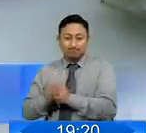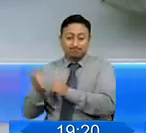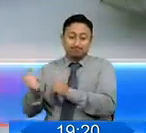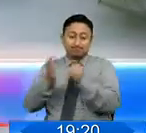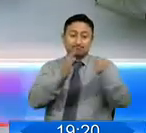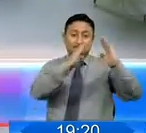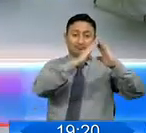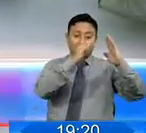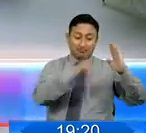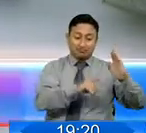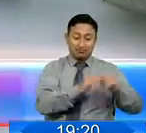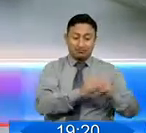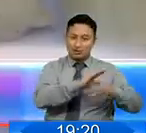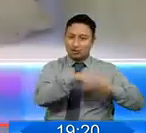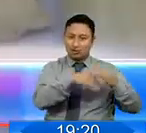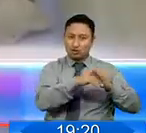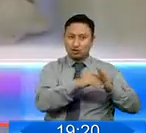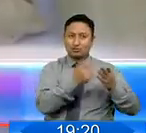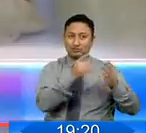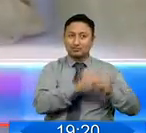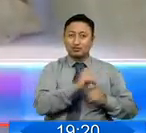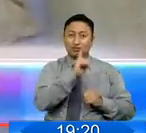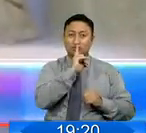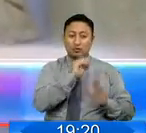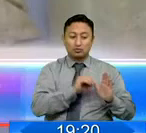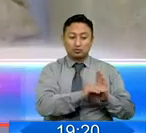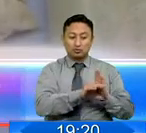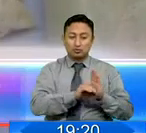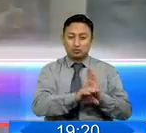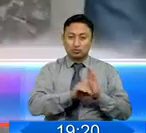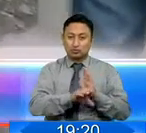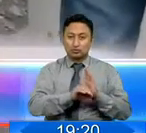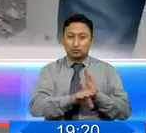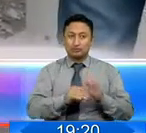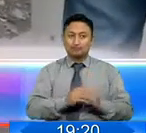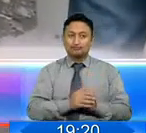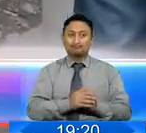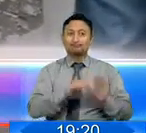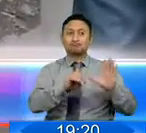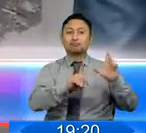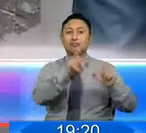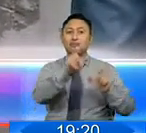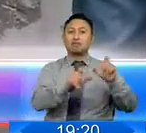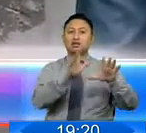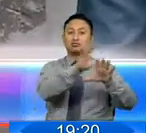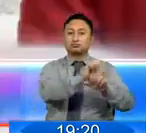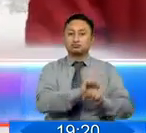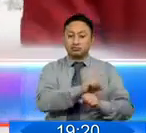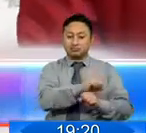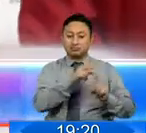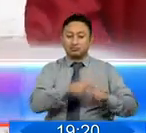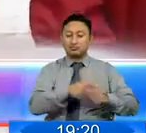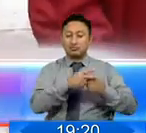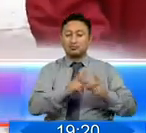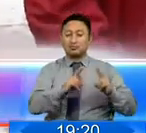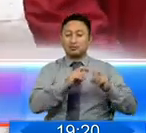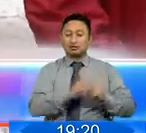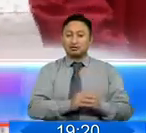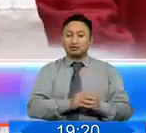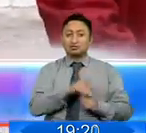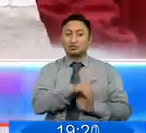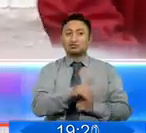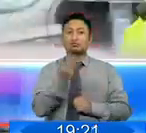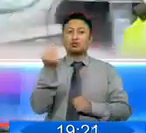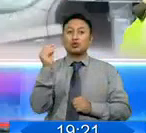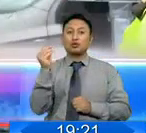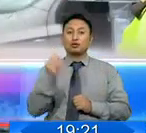estaba todo muy bien adecuado para que se oculte la distribución de las dosis. 6 personas fueron detenidas para investigaciones, entre ellas un menor de